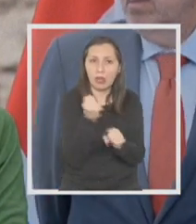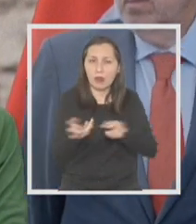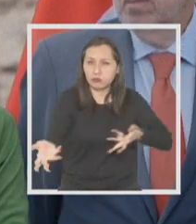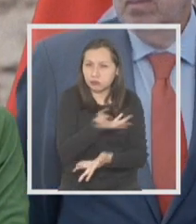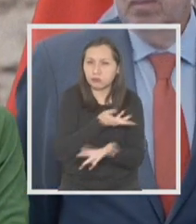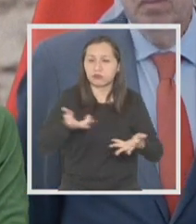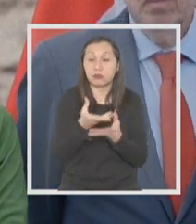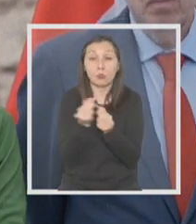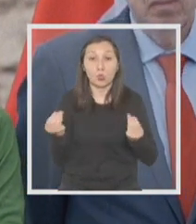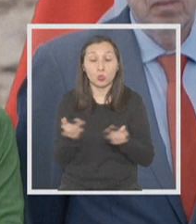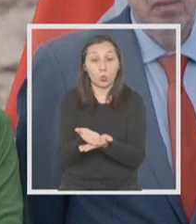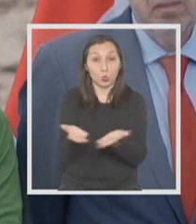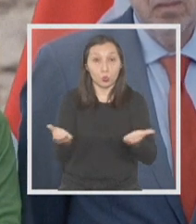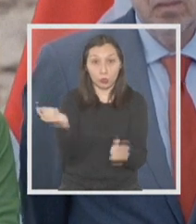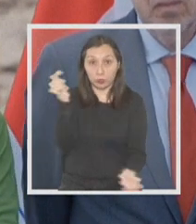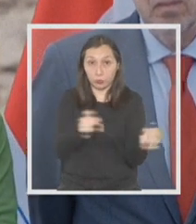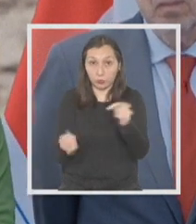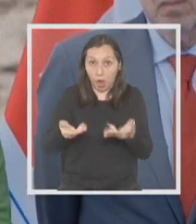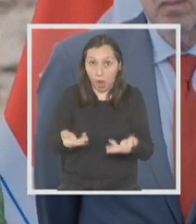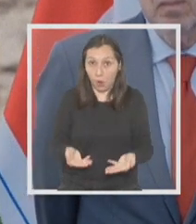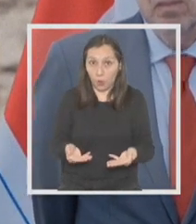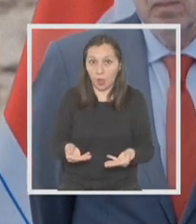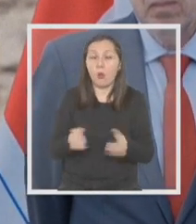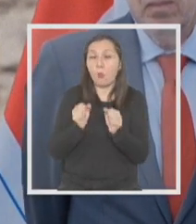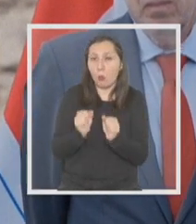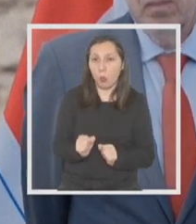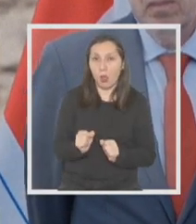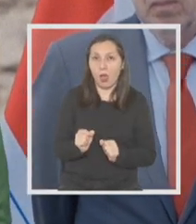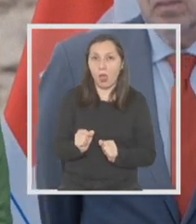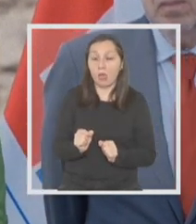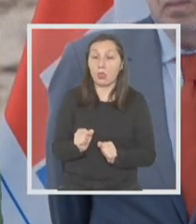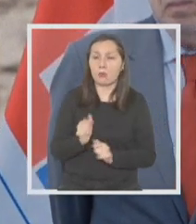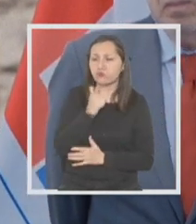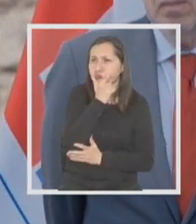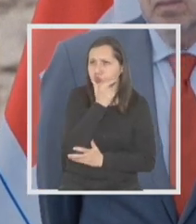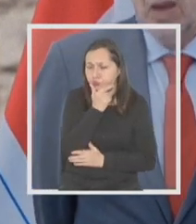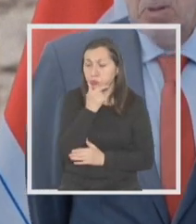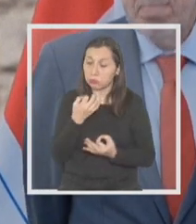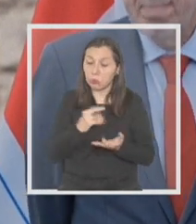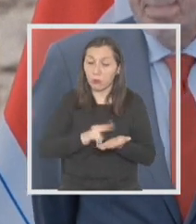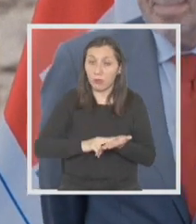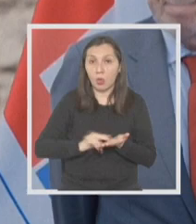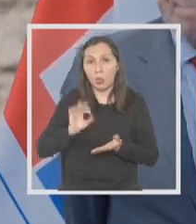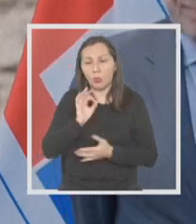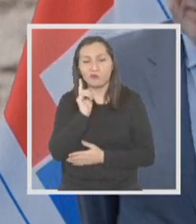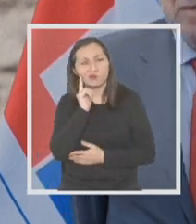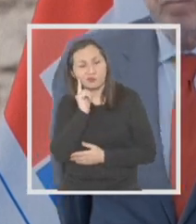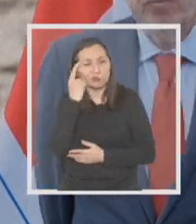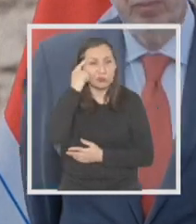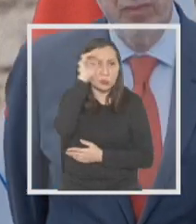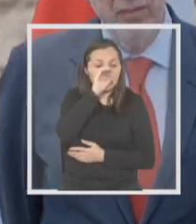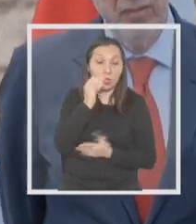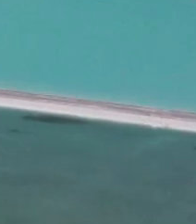de litio que busca que el estado controle todo el proceso de producción de este mineral clave para la fabricación de baterías de vehículos